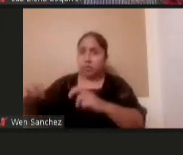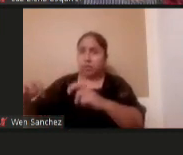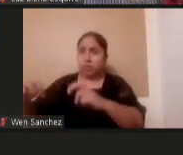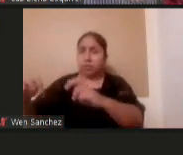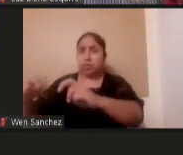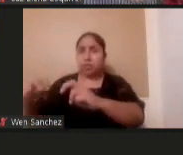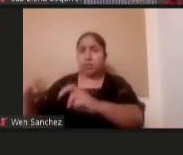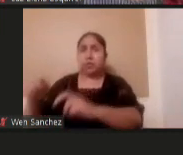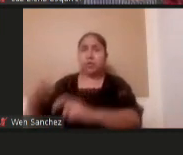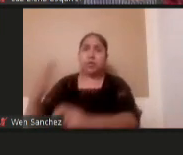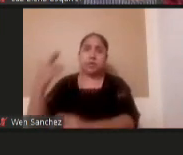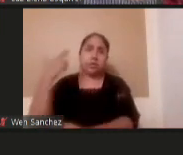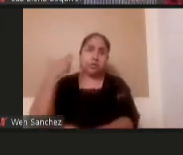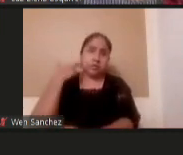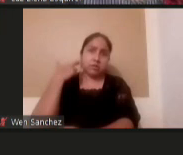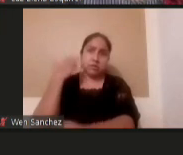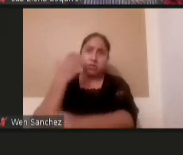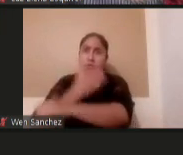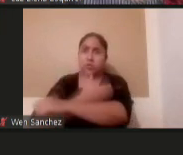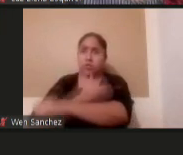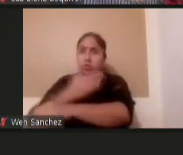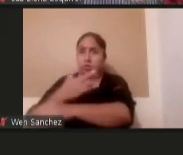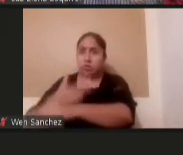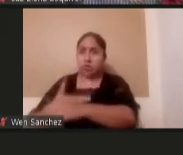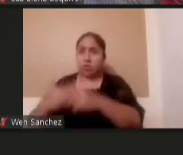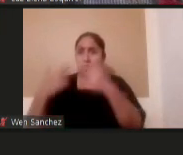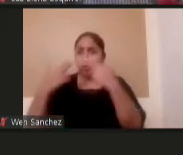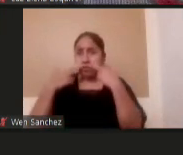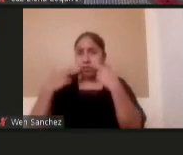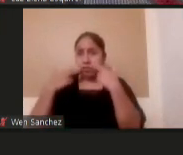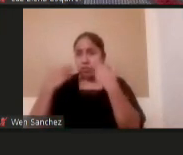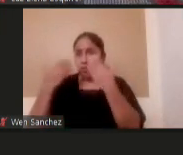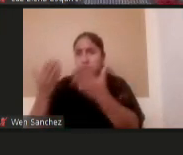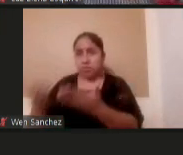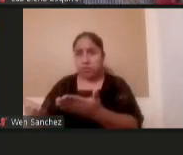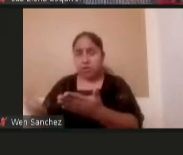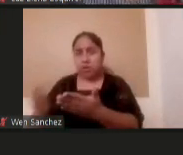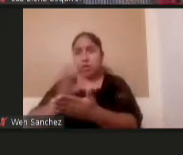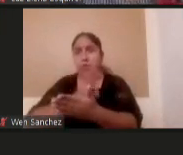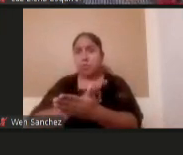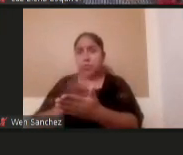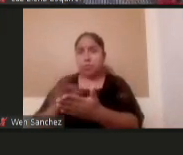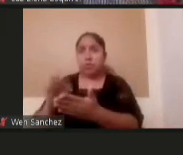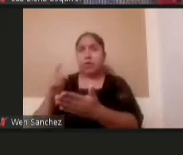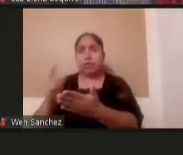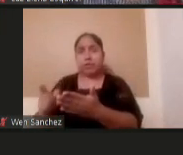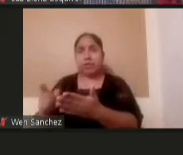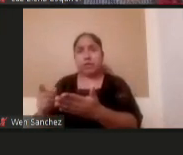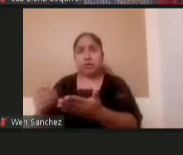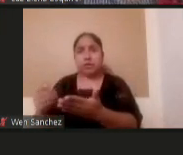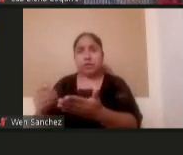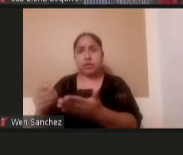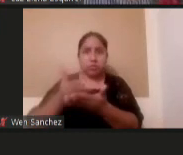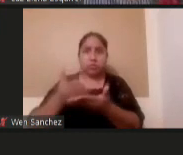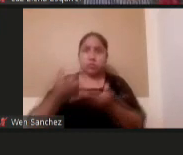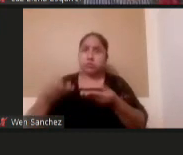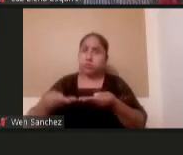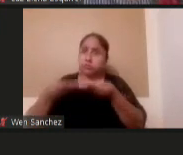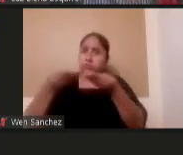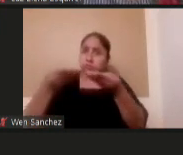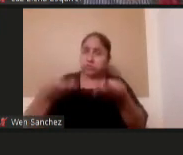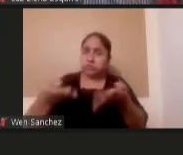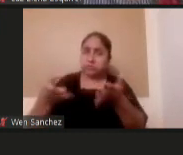regidor coordinador de la Comisión de Hacienda, a formalizar la presente donación mediante escritura pública con cargo